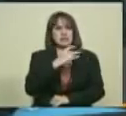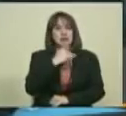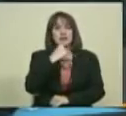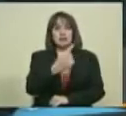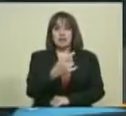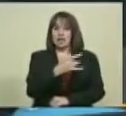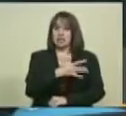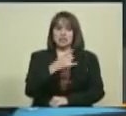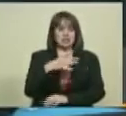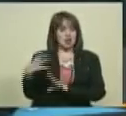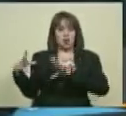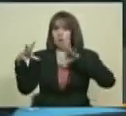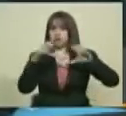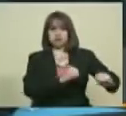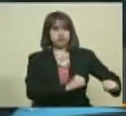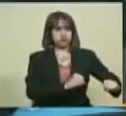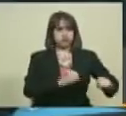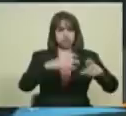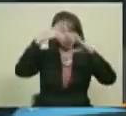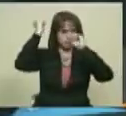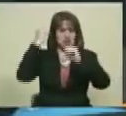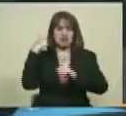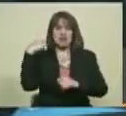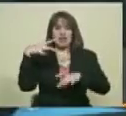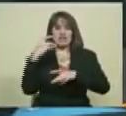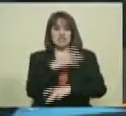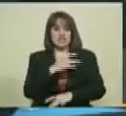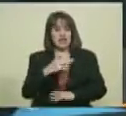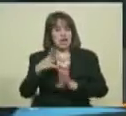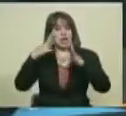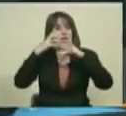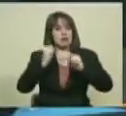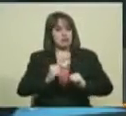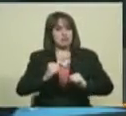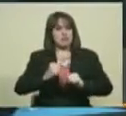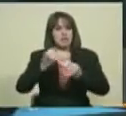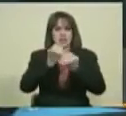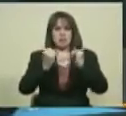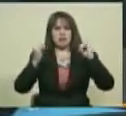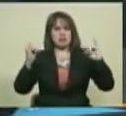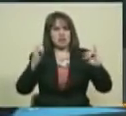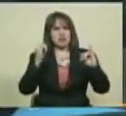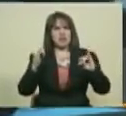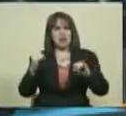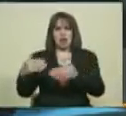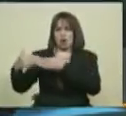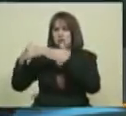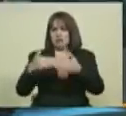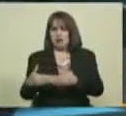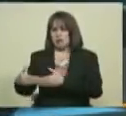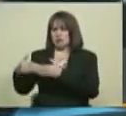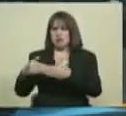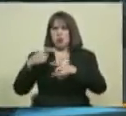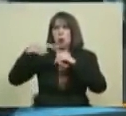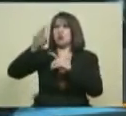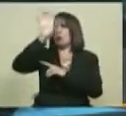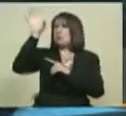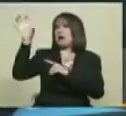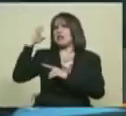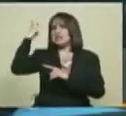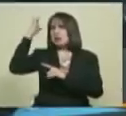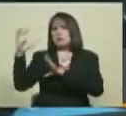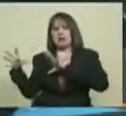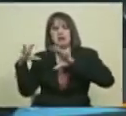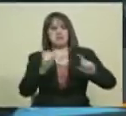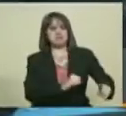Chile no es una colonia, que Chile es independiente, que Chile se respeta, que ningún imperio ni ningún país europeo